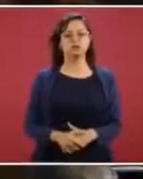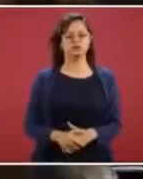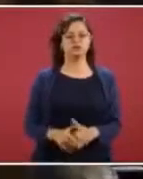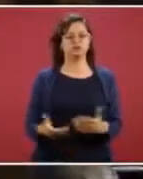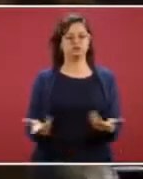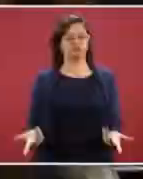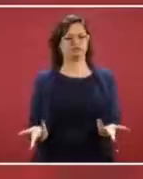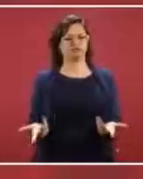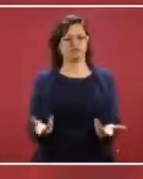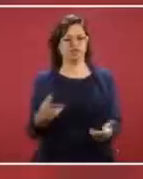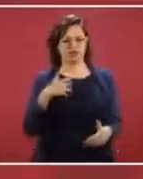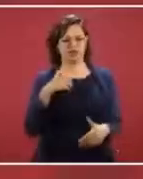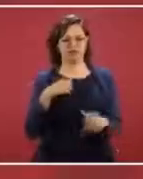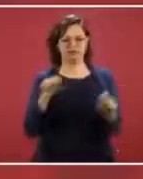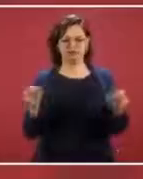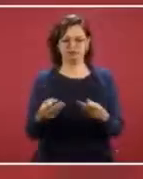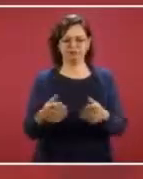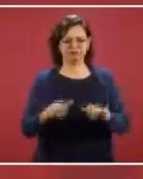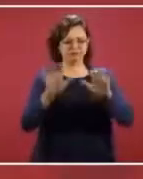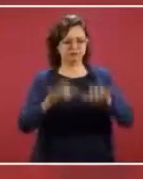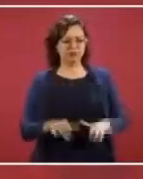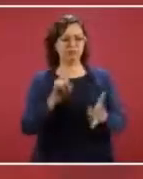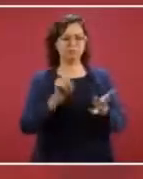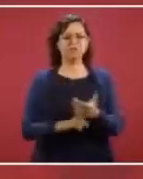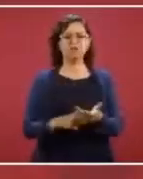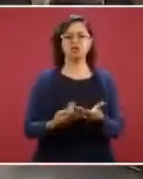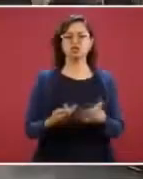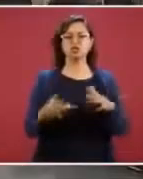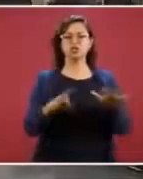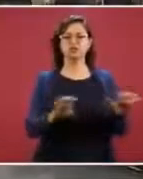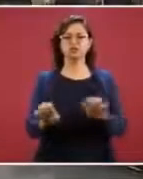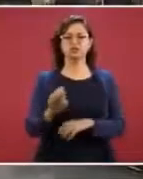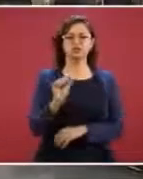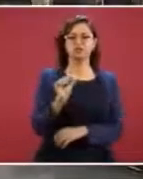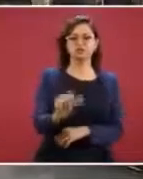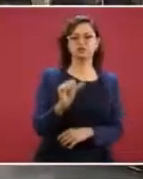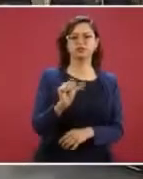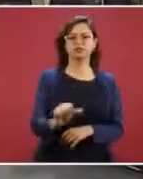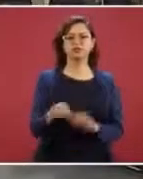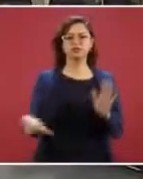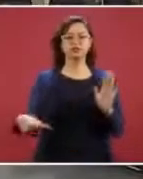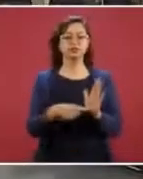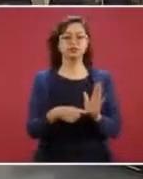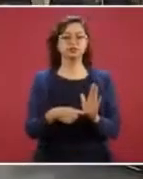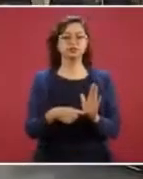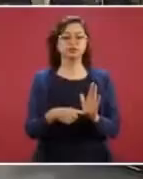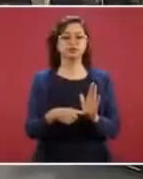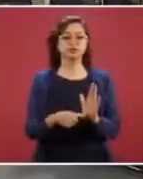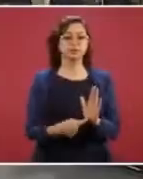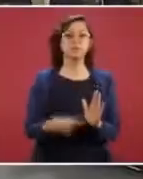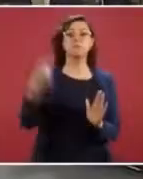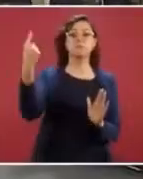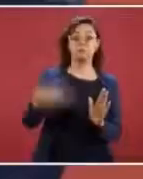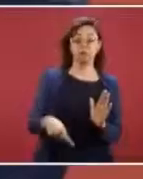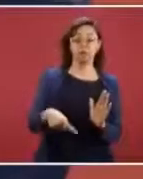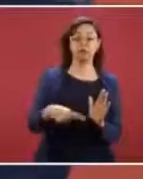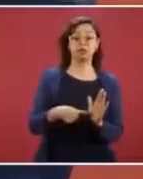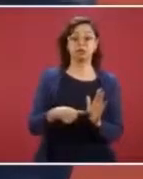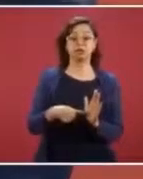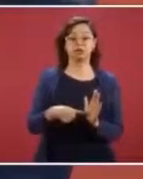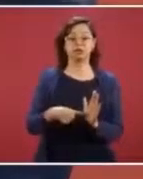Un oficio de 1916 donde se le declara